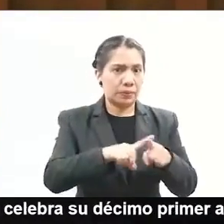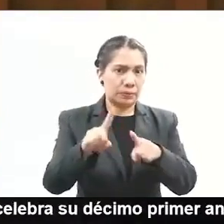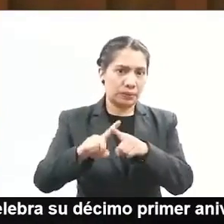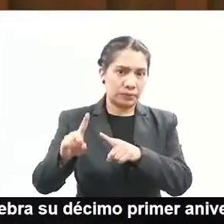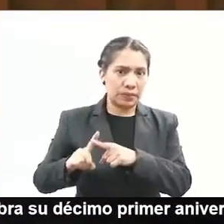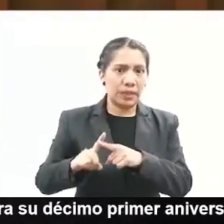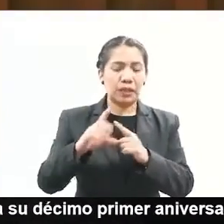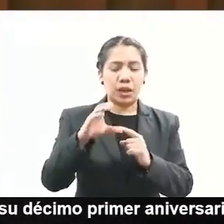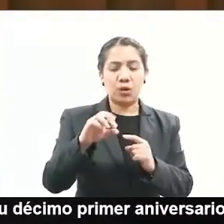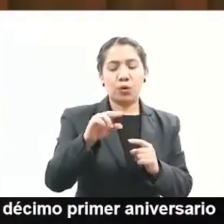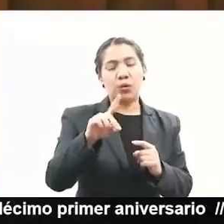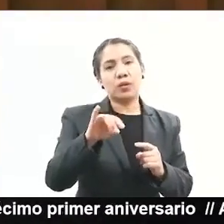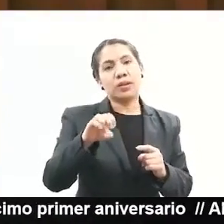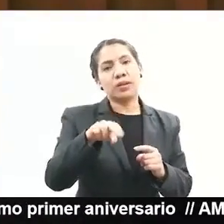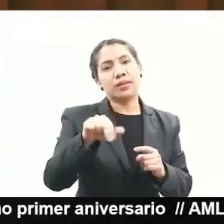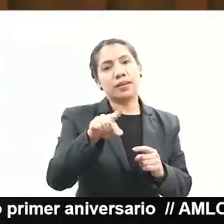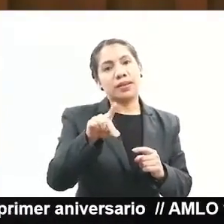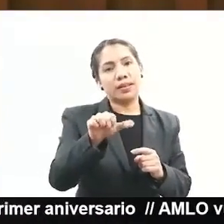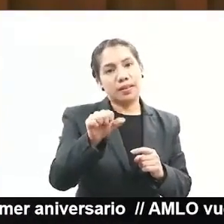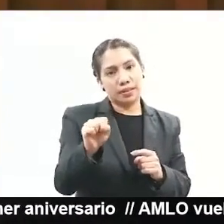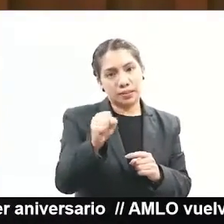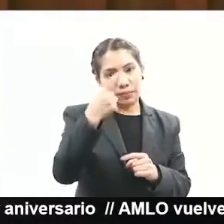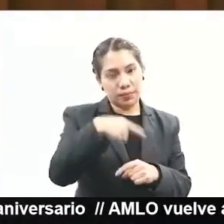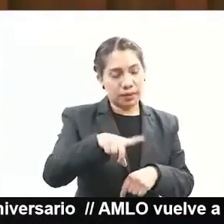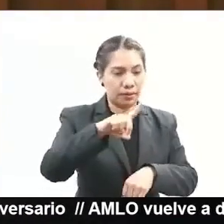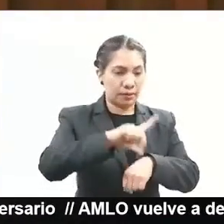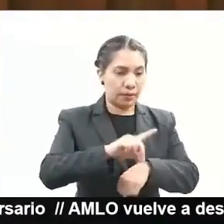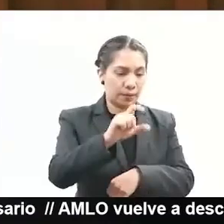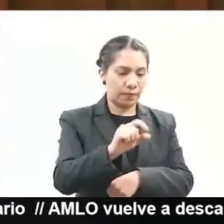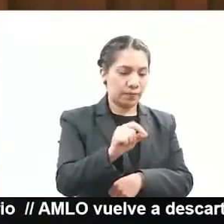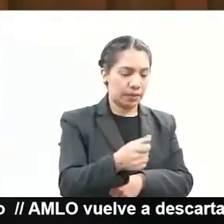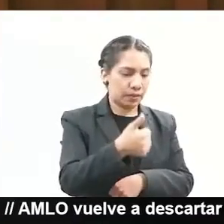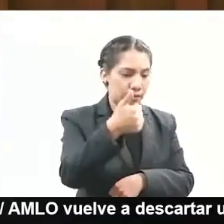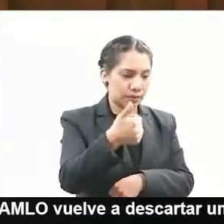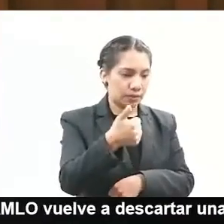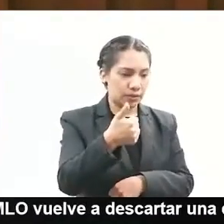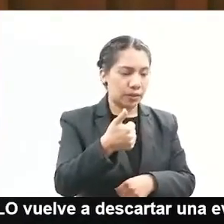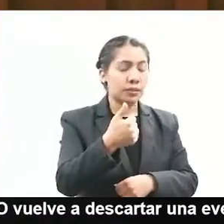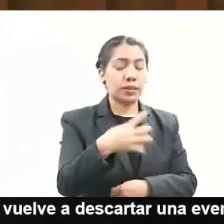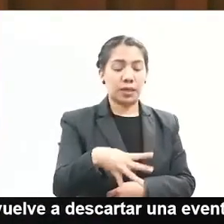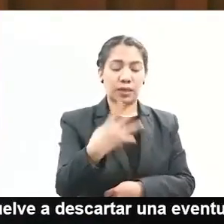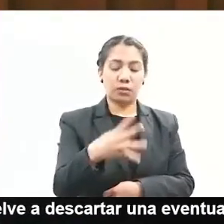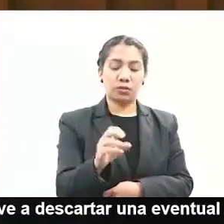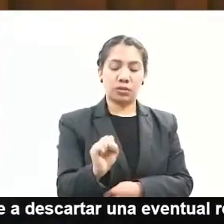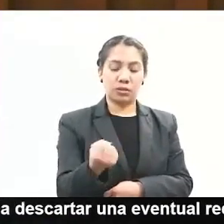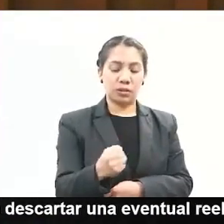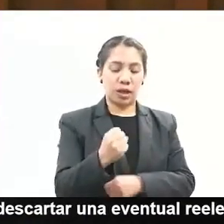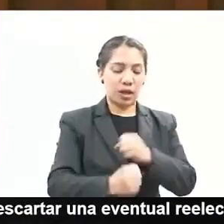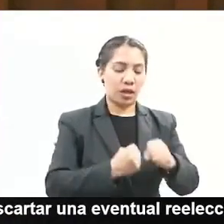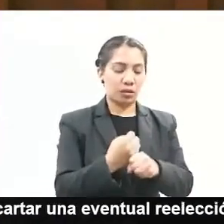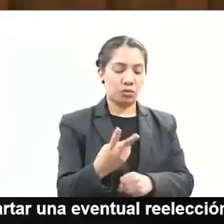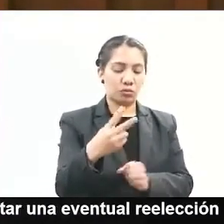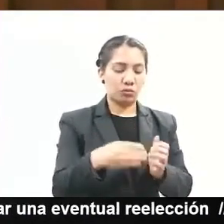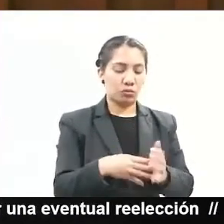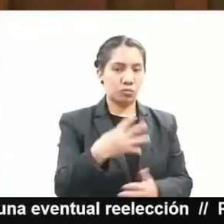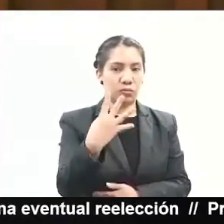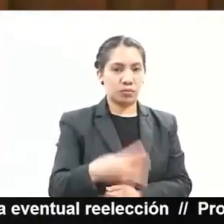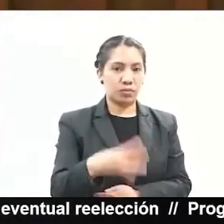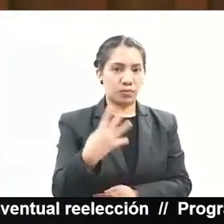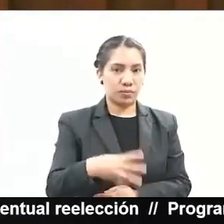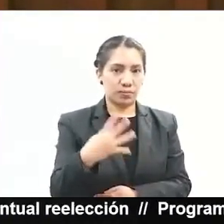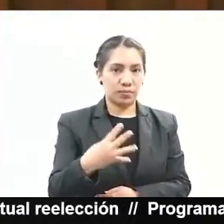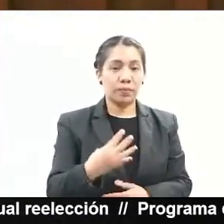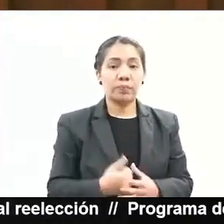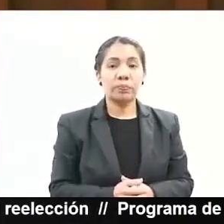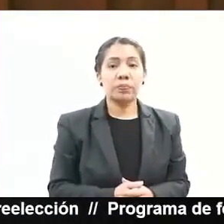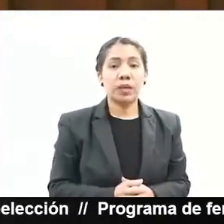incluyendo el día 26. Desde el 14 de septiembre del año 2014, el Ejército conoció todas esas